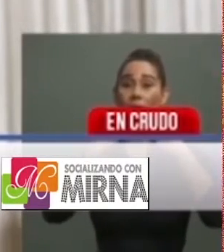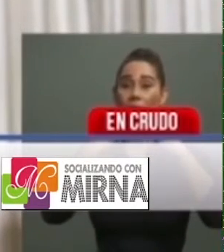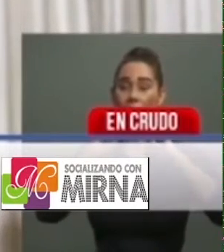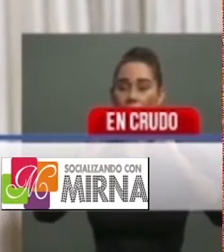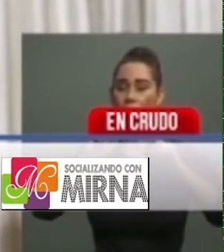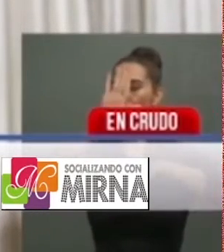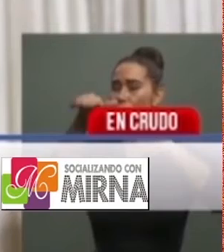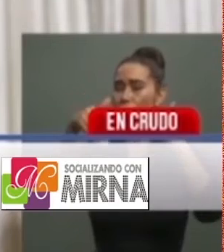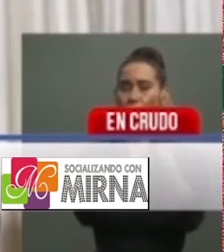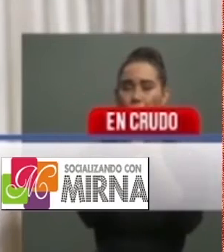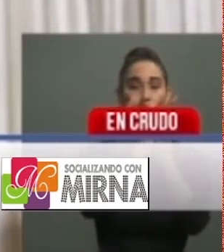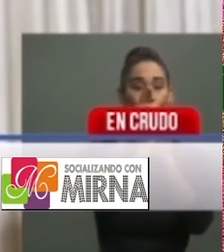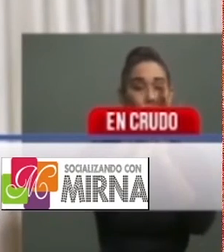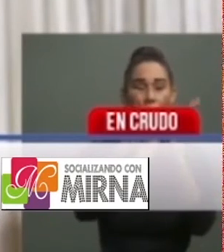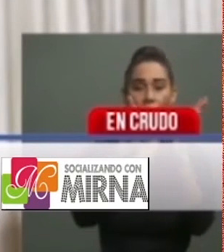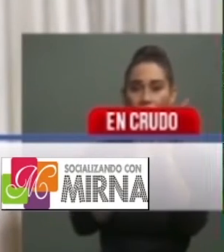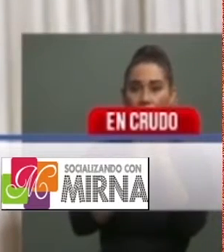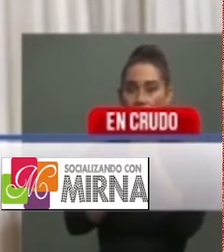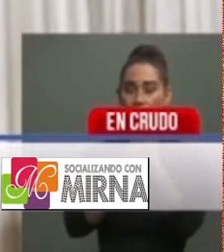eso mismo,